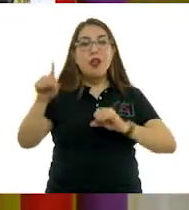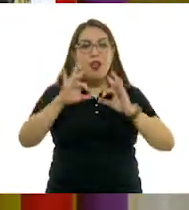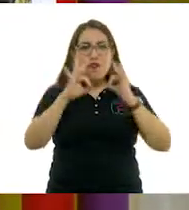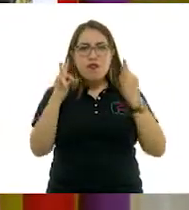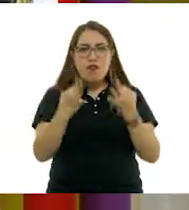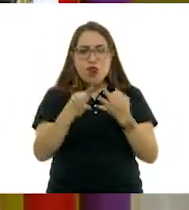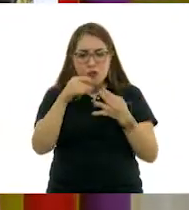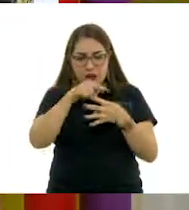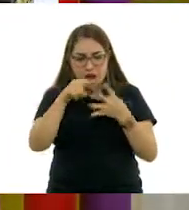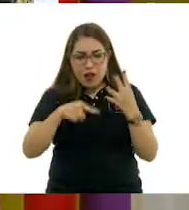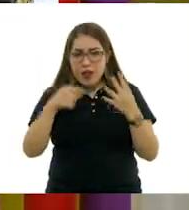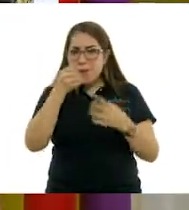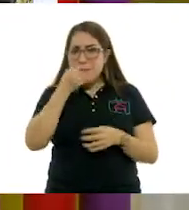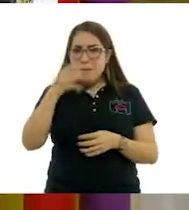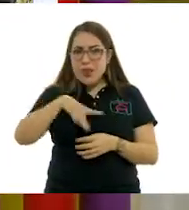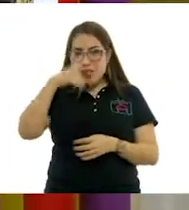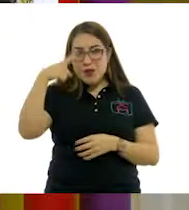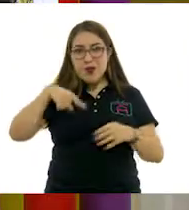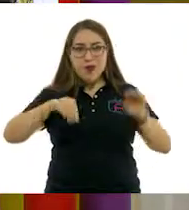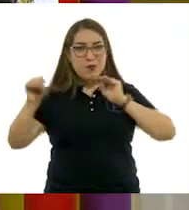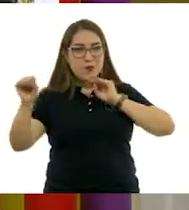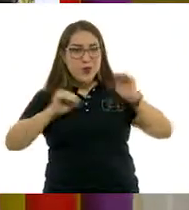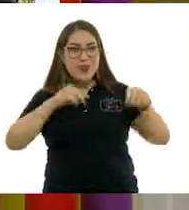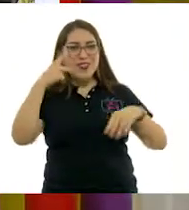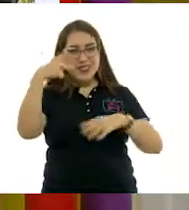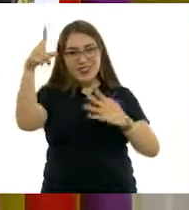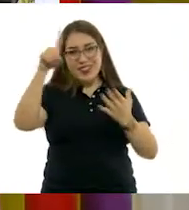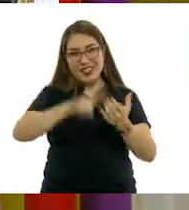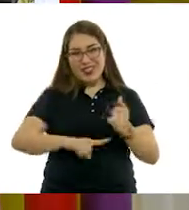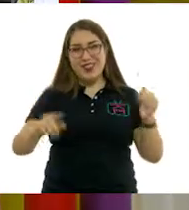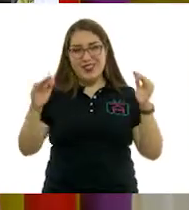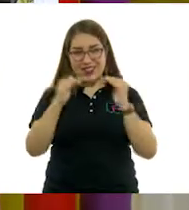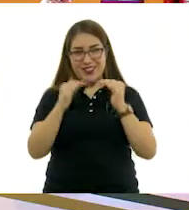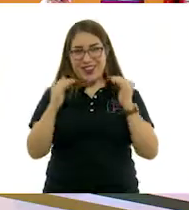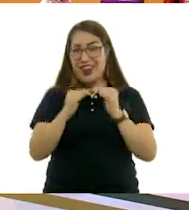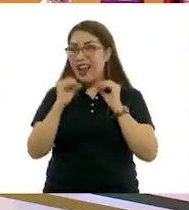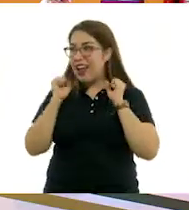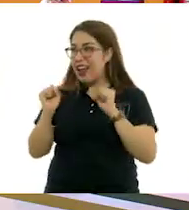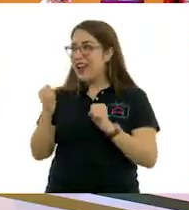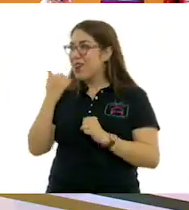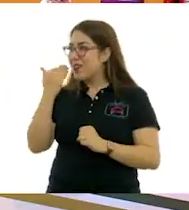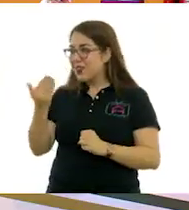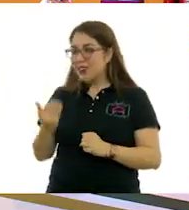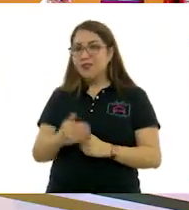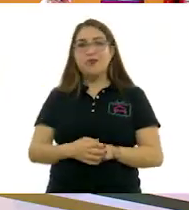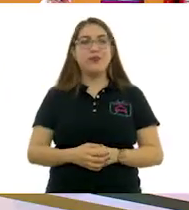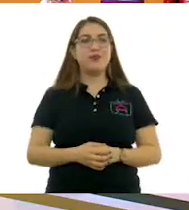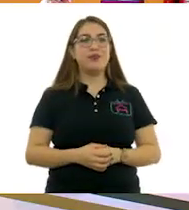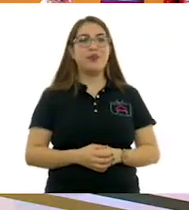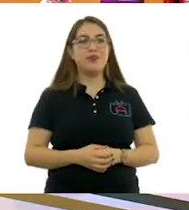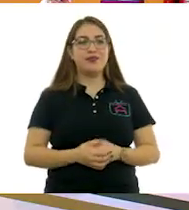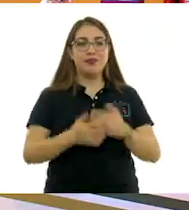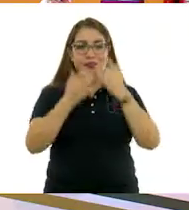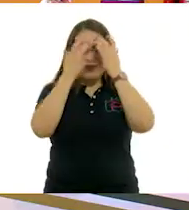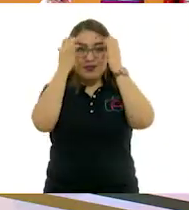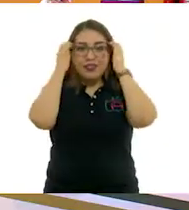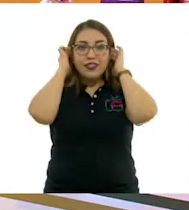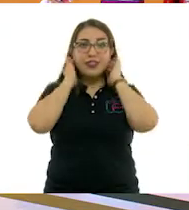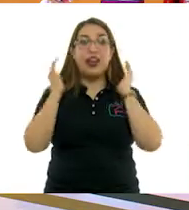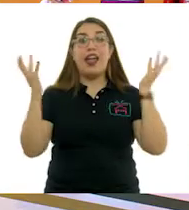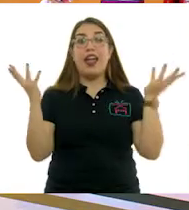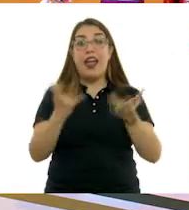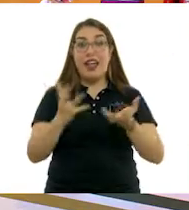originales de desplazarse dentro de sus casas. Muy bien, así es, Eric. Pues vamos a diseñar una